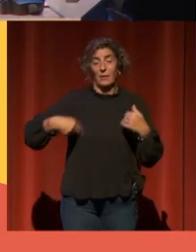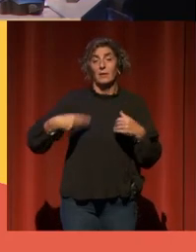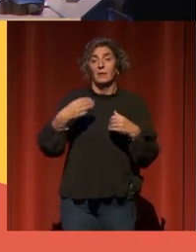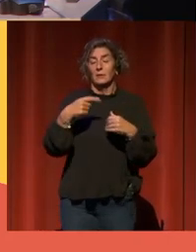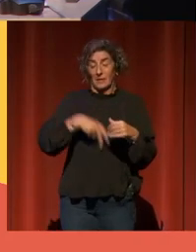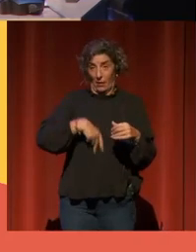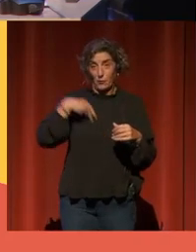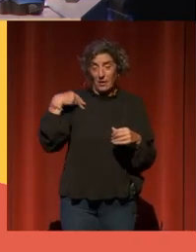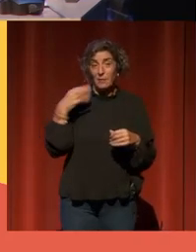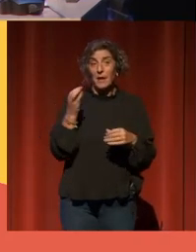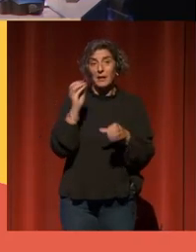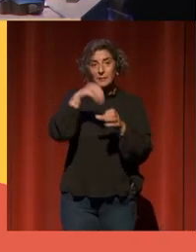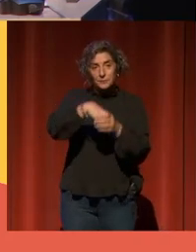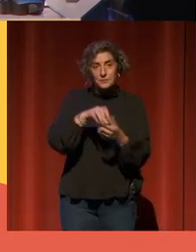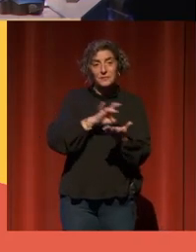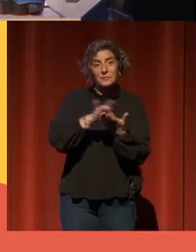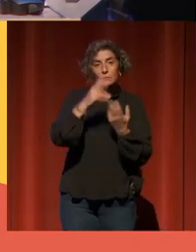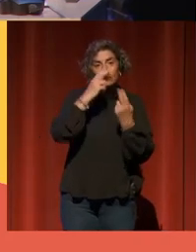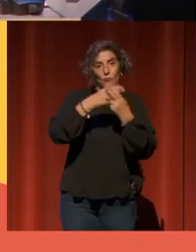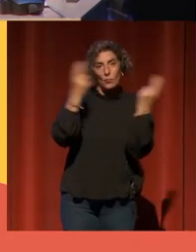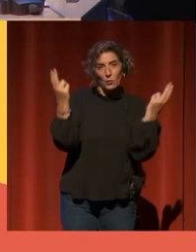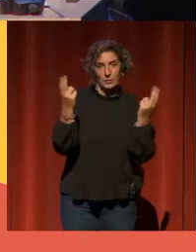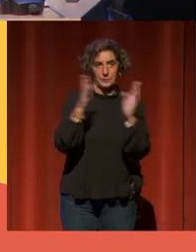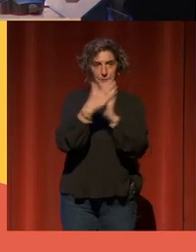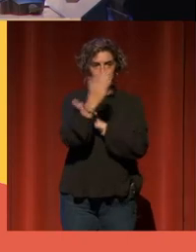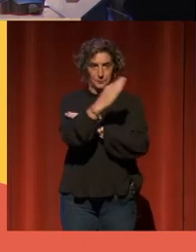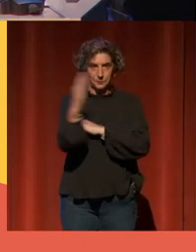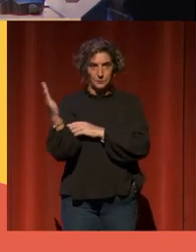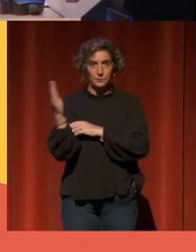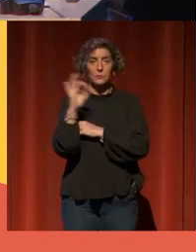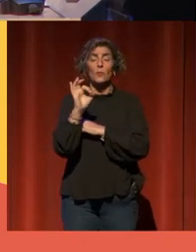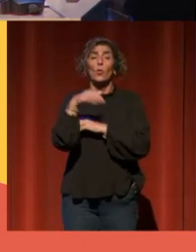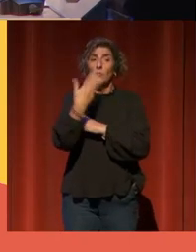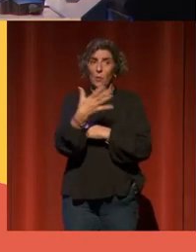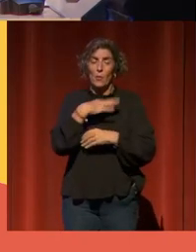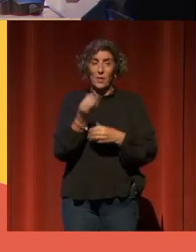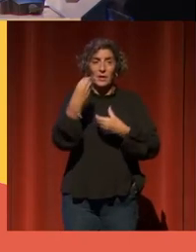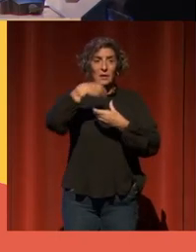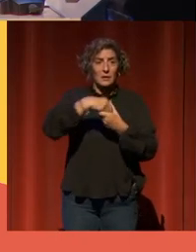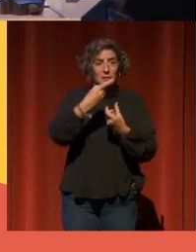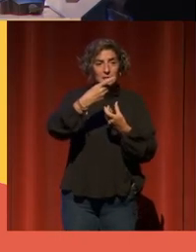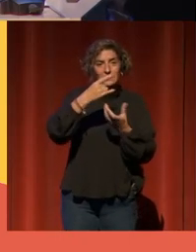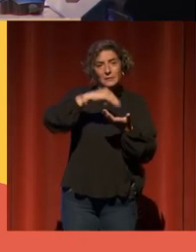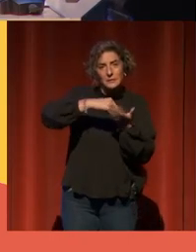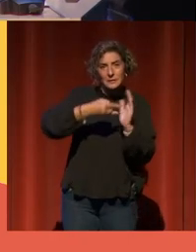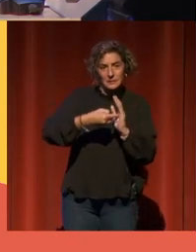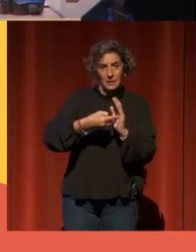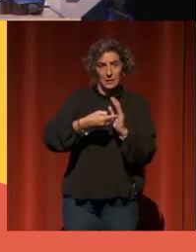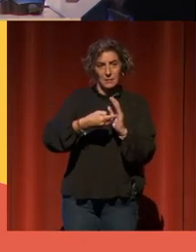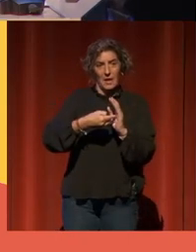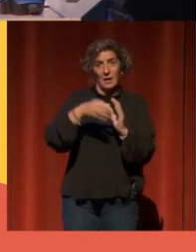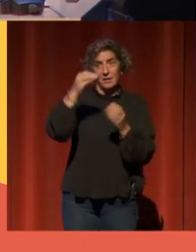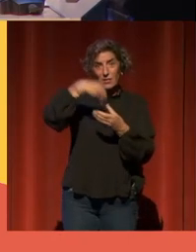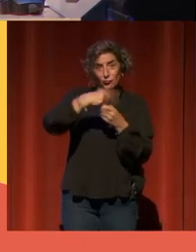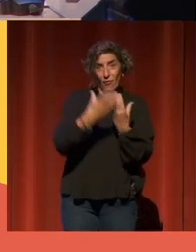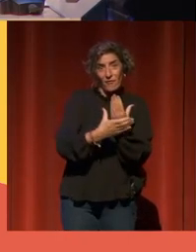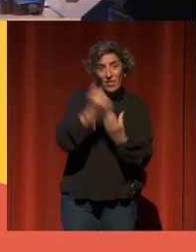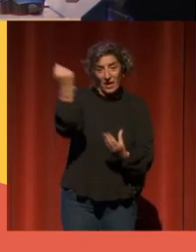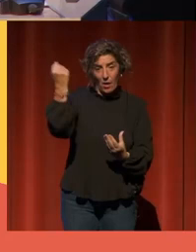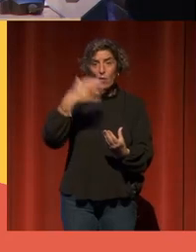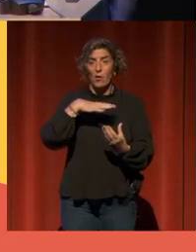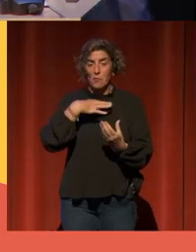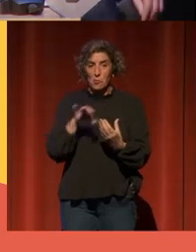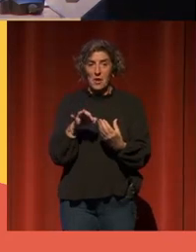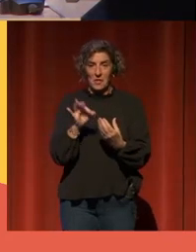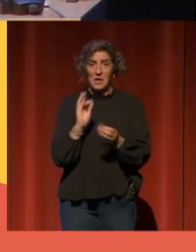bibliotecas o dentro de un sistema federado instituciones que pueden asumir el nivel adecuado de